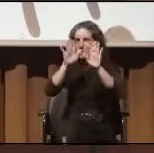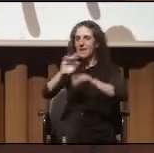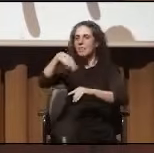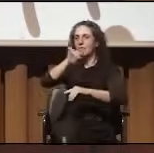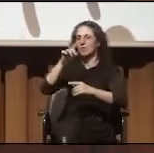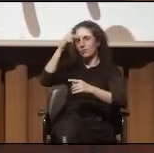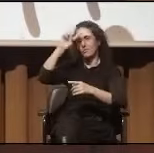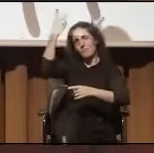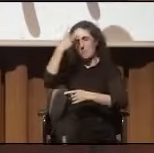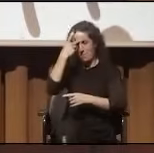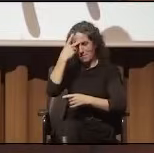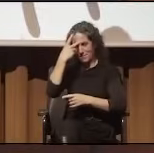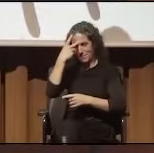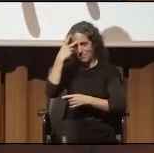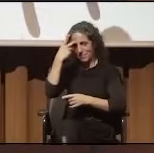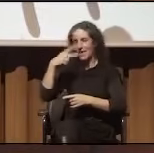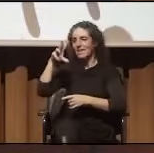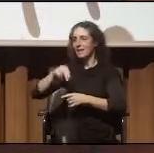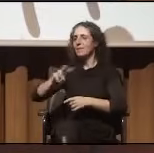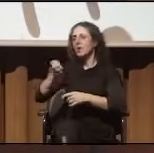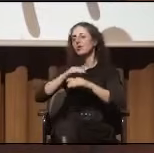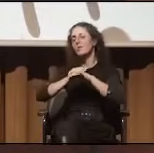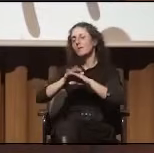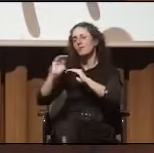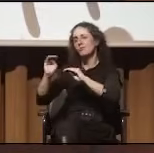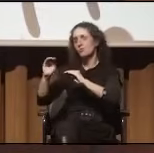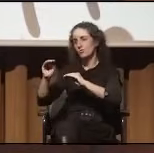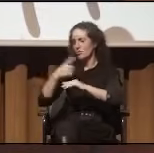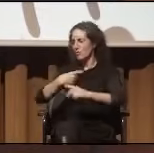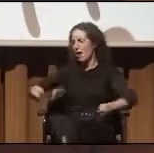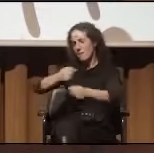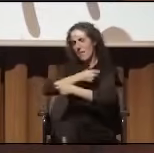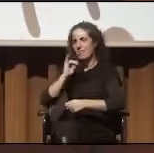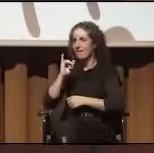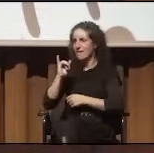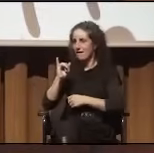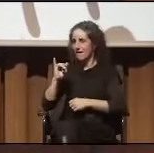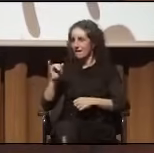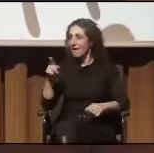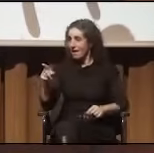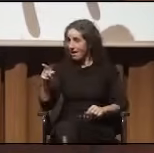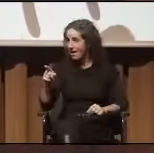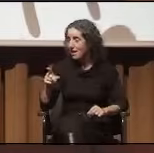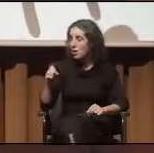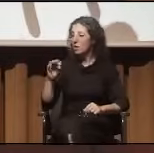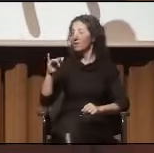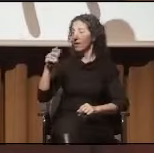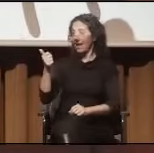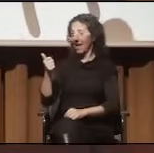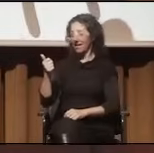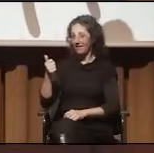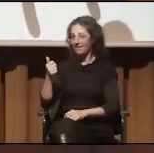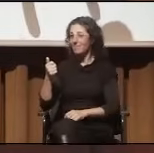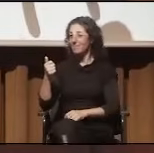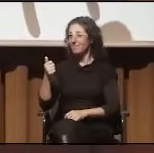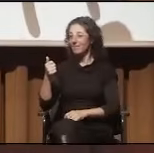de los que le doy un abrazo en la foto, que es Orfila, un amigo suyo. Era descendiente de menorquines, Orfila. Él, ¿es por todo aquí? No,